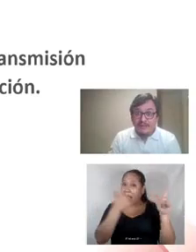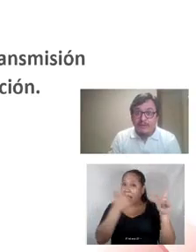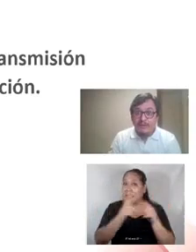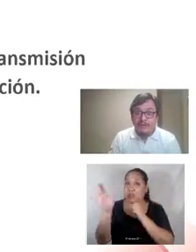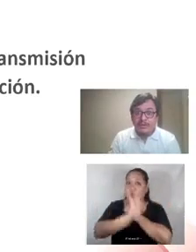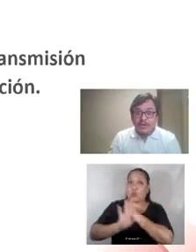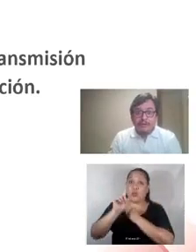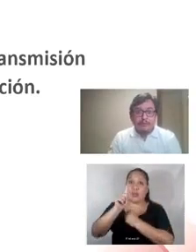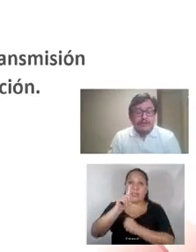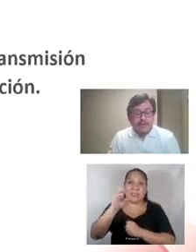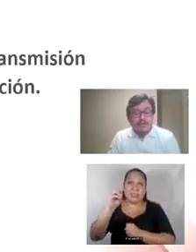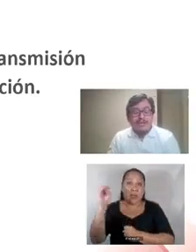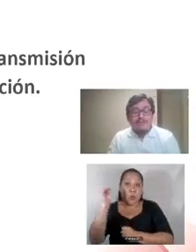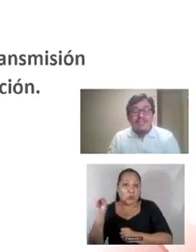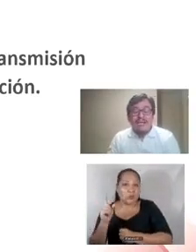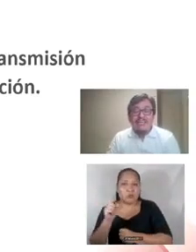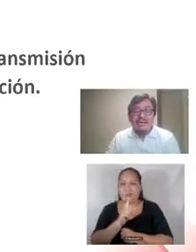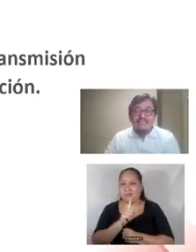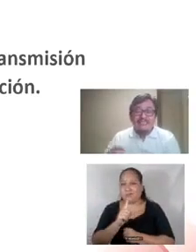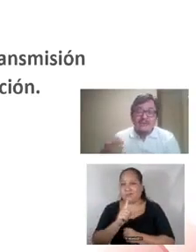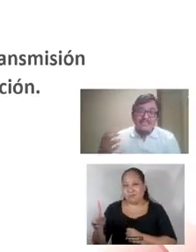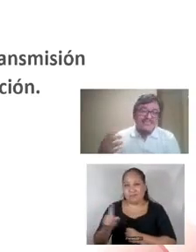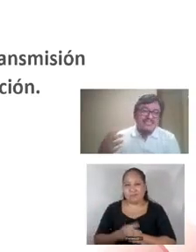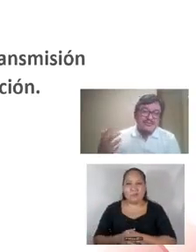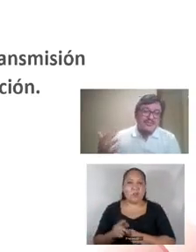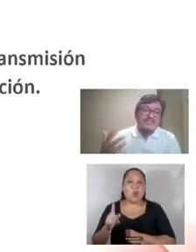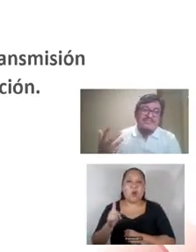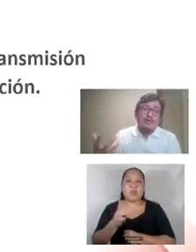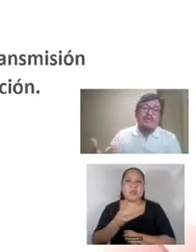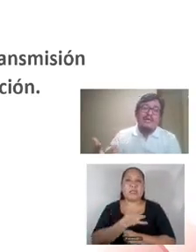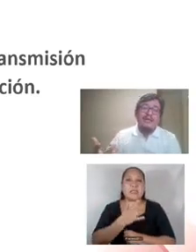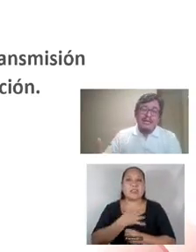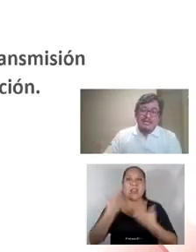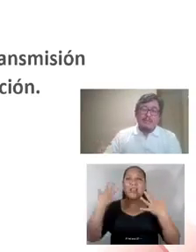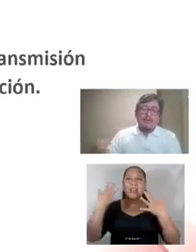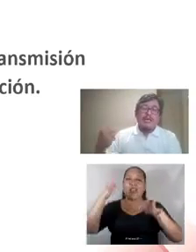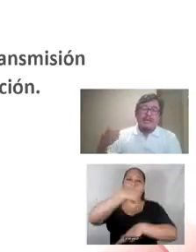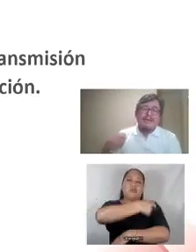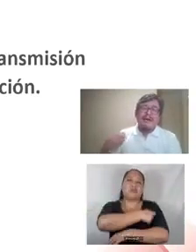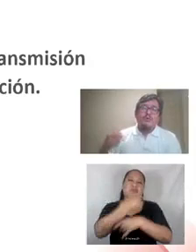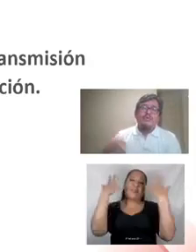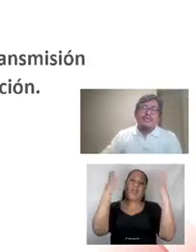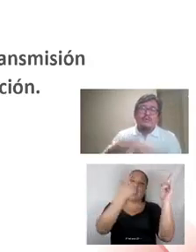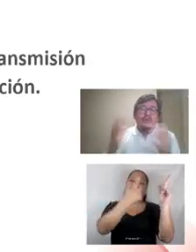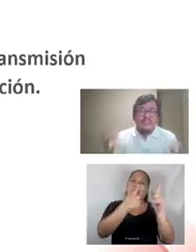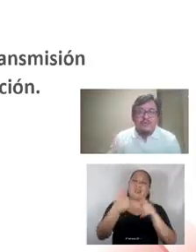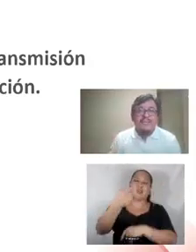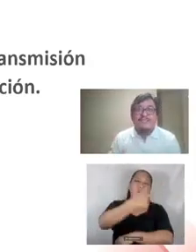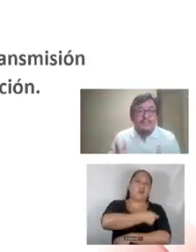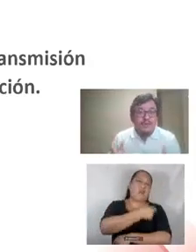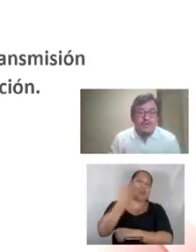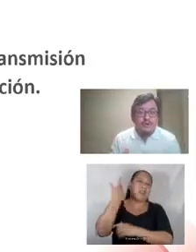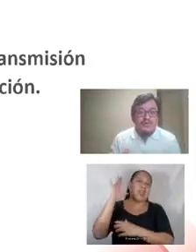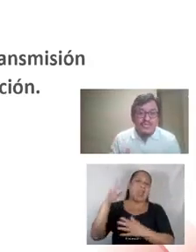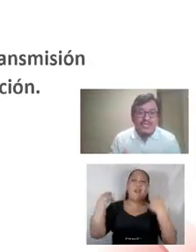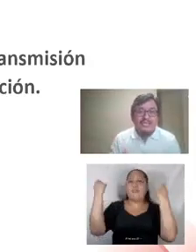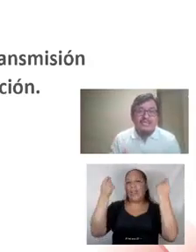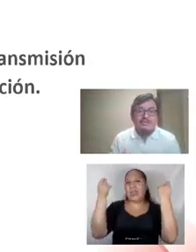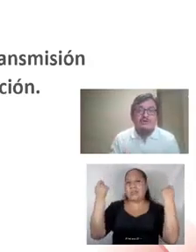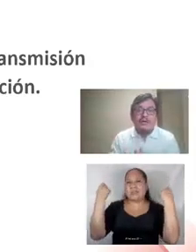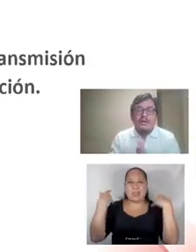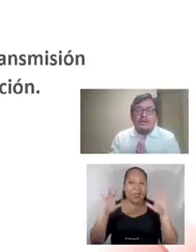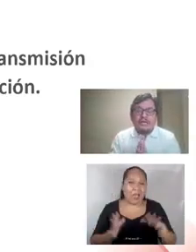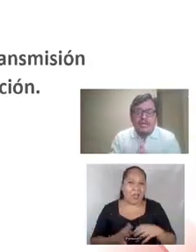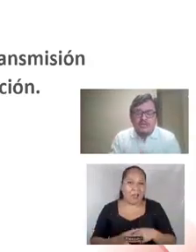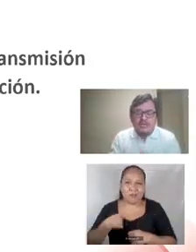bueno saberlo, porque no vayamos a generar esas falsas sensaciones de seguridad que al ponerme la vacuna ya puedo hacer fiesta. No se trata